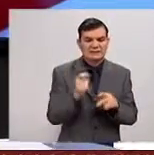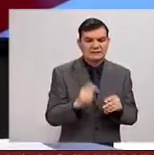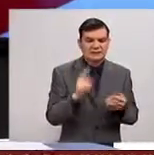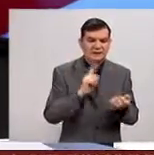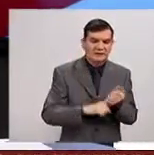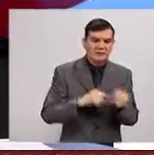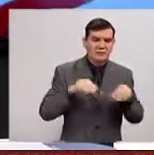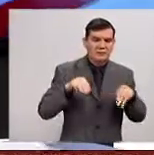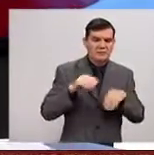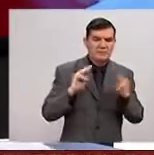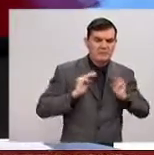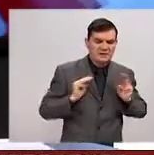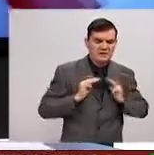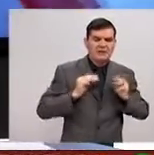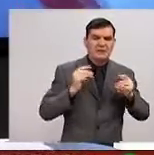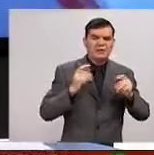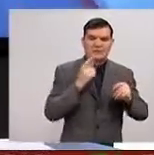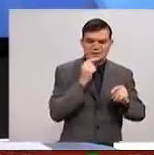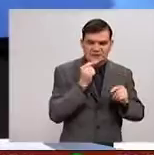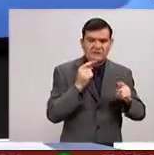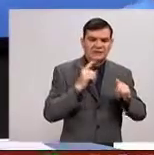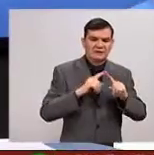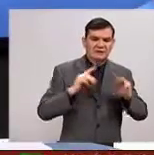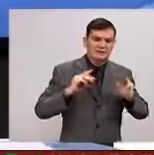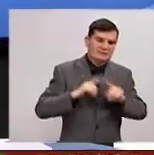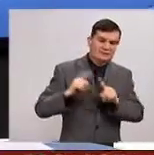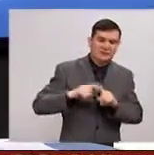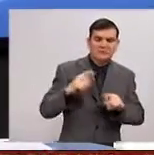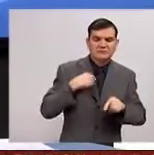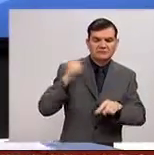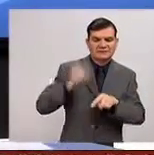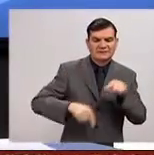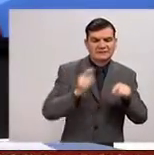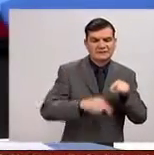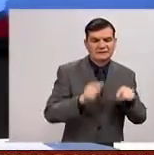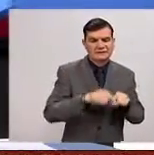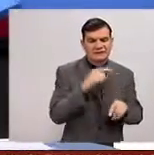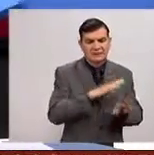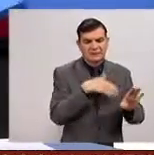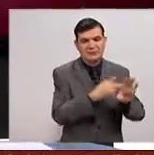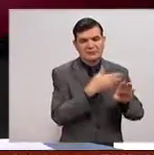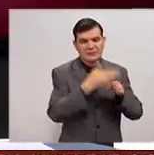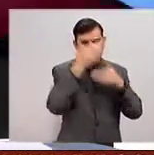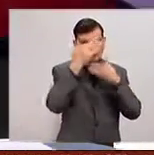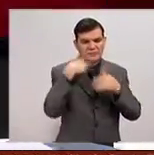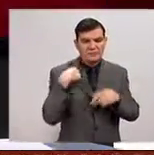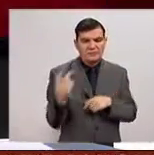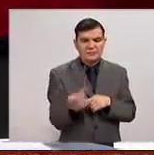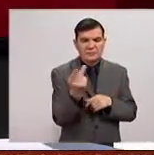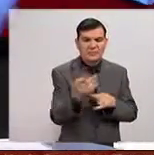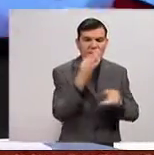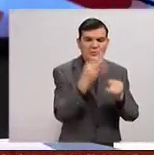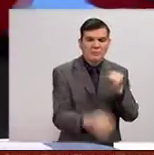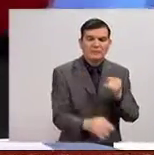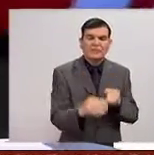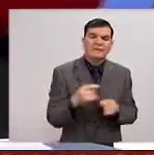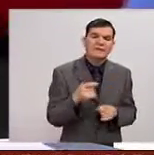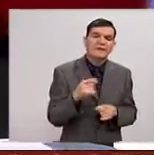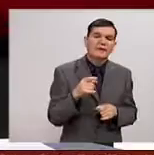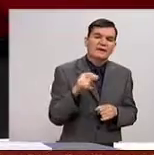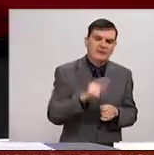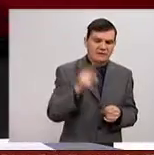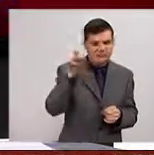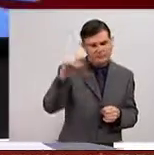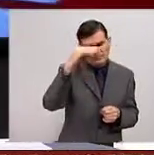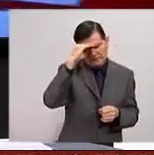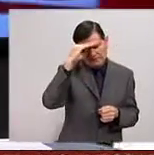con ejército, con cuerpos de seguridad, y justamente desde ahí se define los actos terroristas. Una última pregunta, Arlene, desde